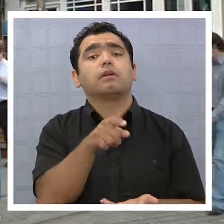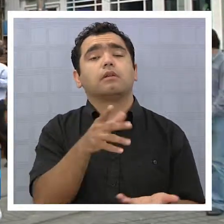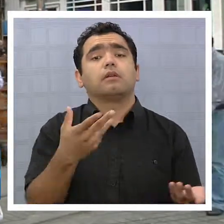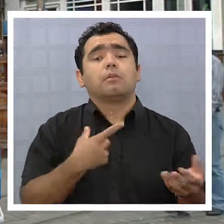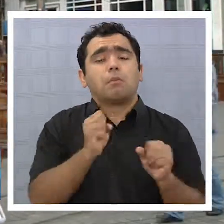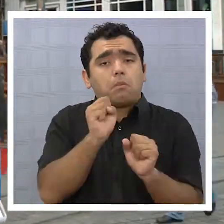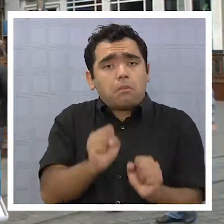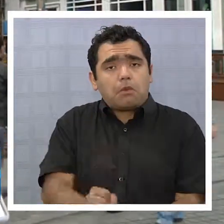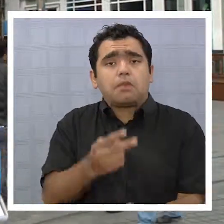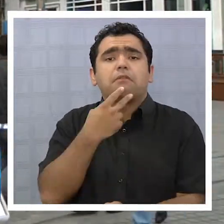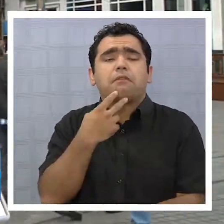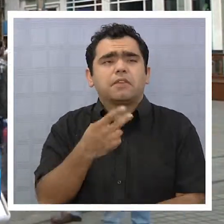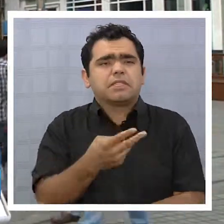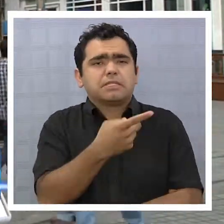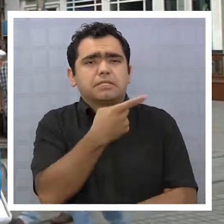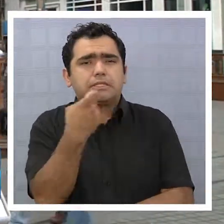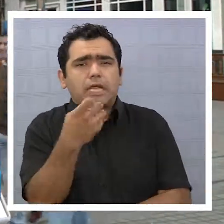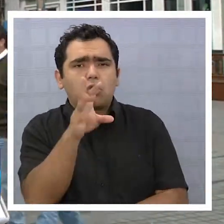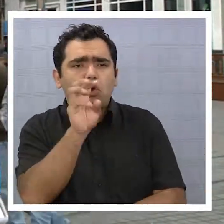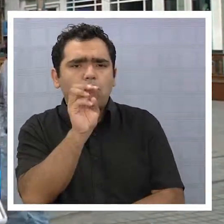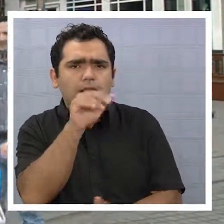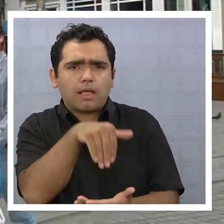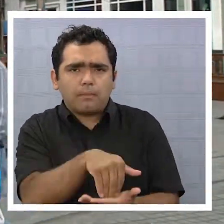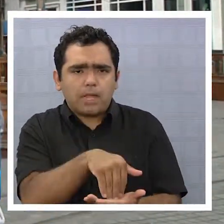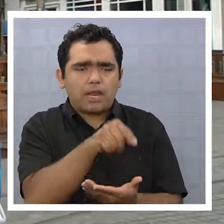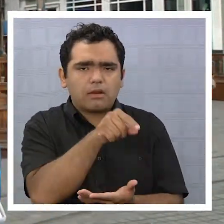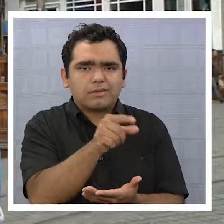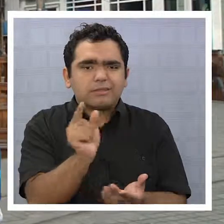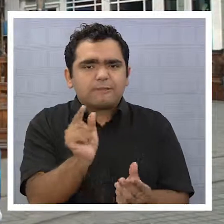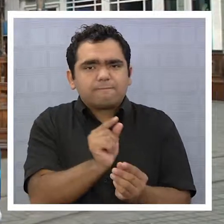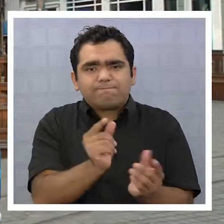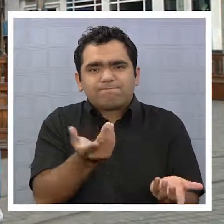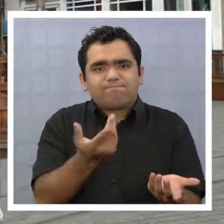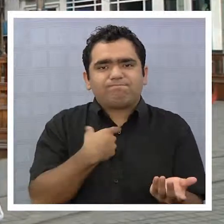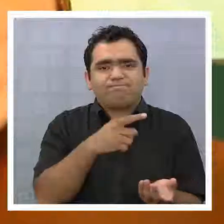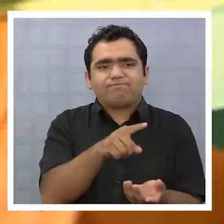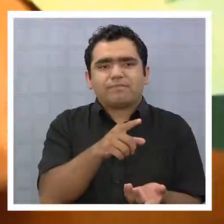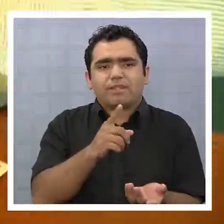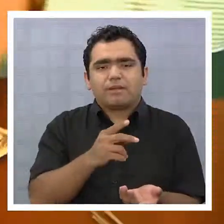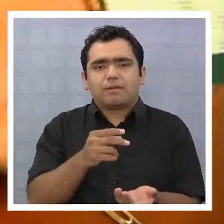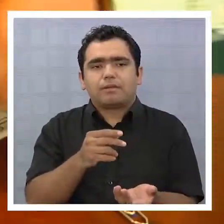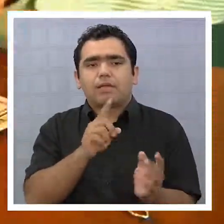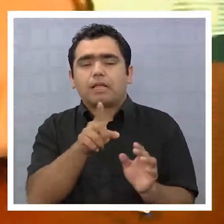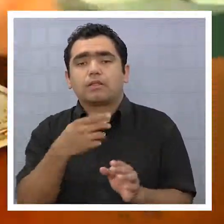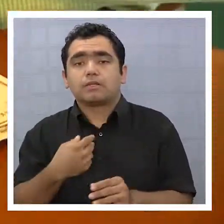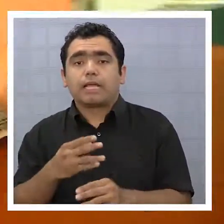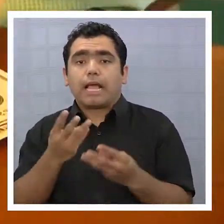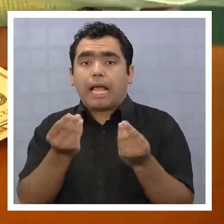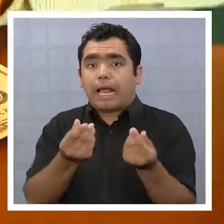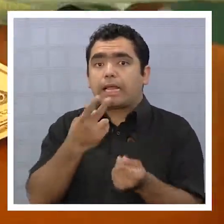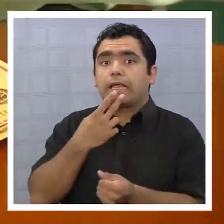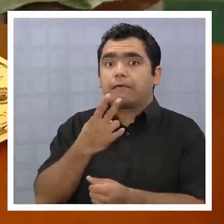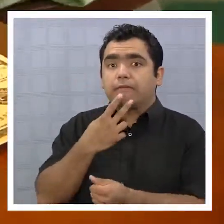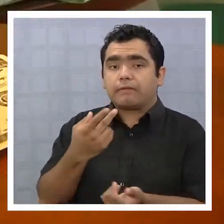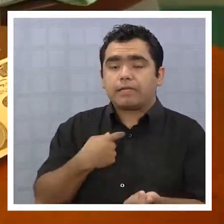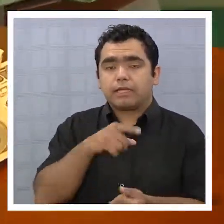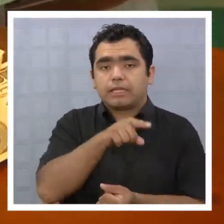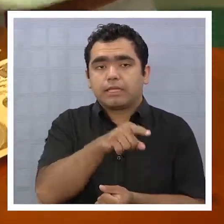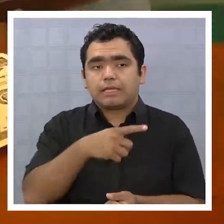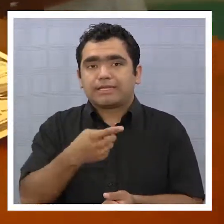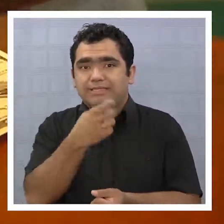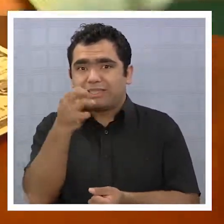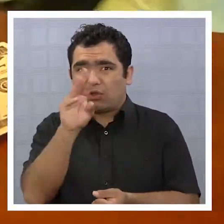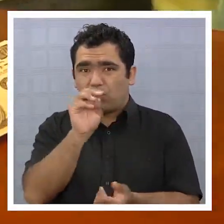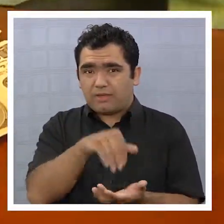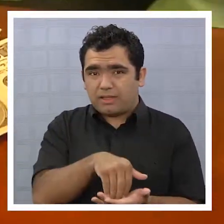vivir con 190 lucas ahora la calidad de vida a la que se acostumbró la comunidad en este rato no es para 190 lucas y de ahí